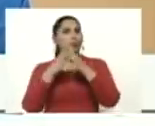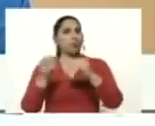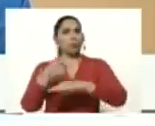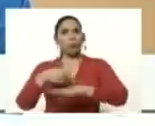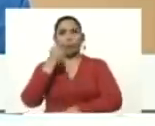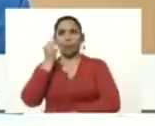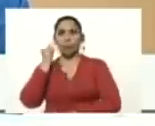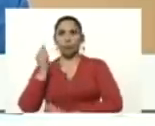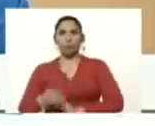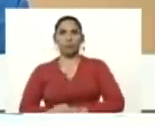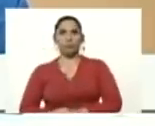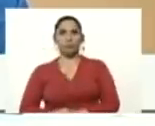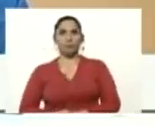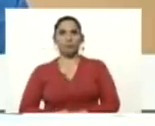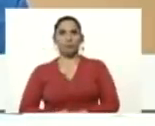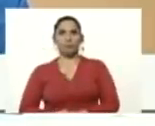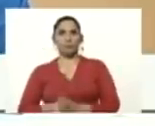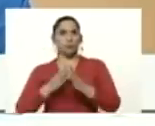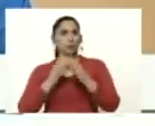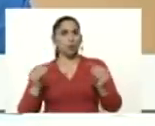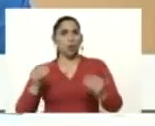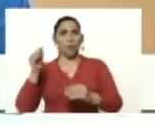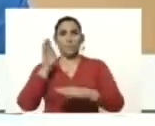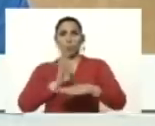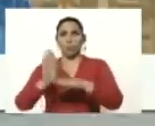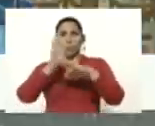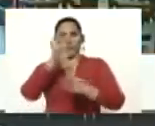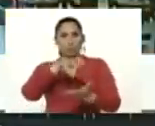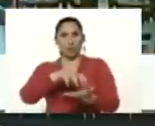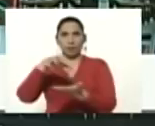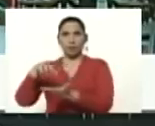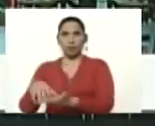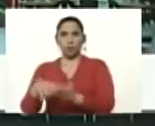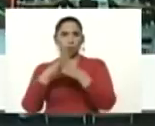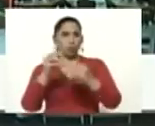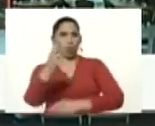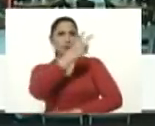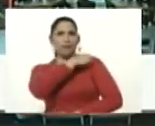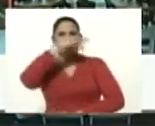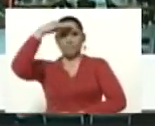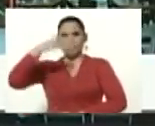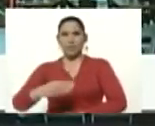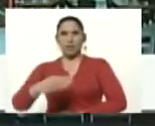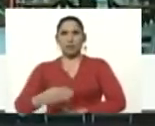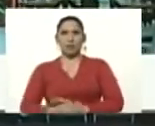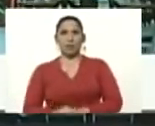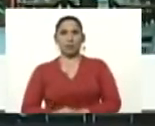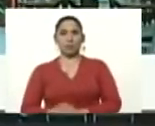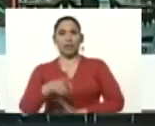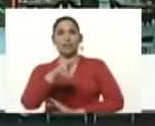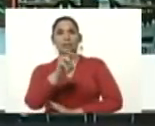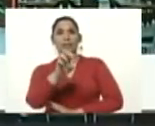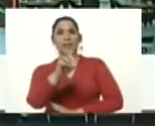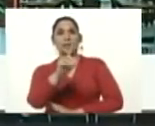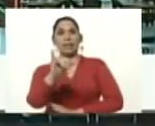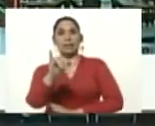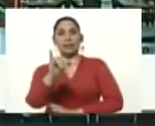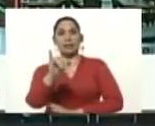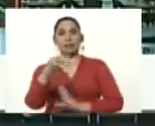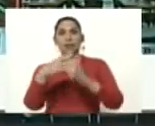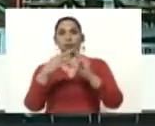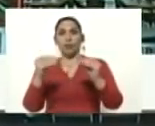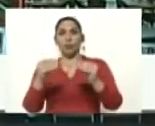gobernadoras, todos los protectores, a todos los jefes militares de las regiones de defensa integral. Aquí